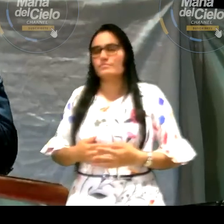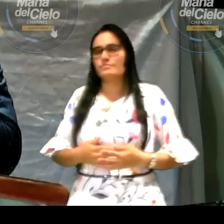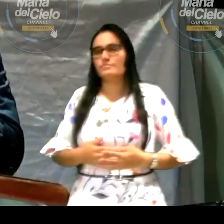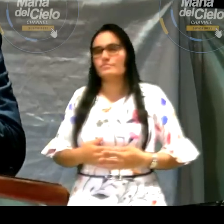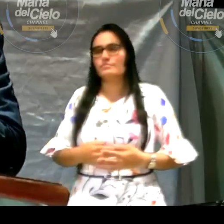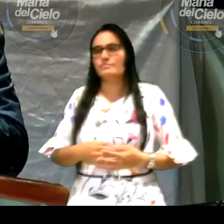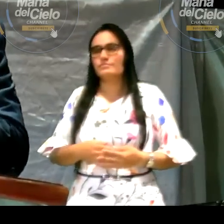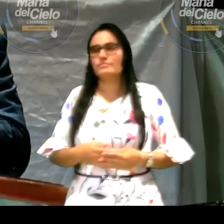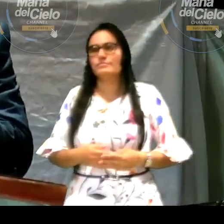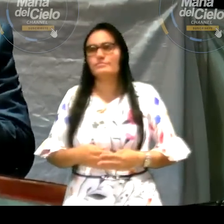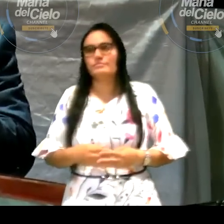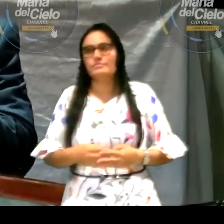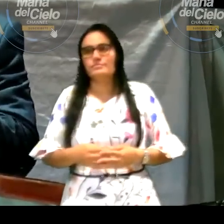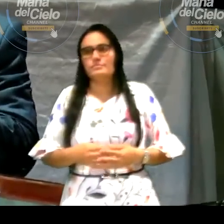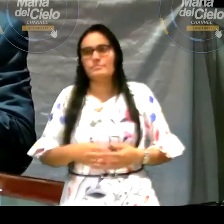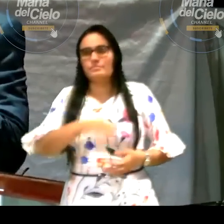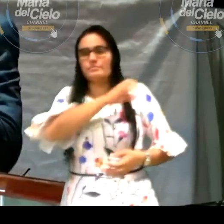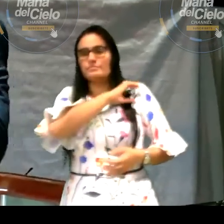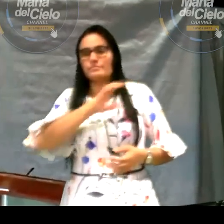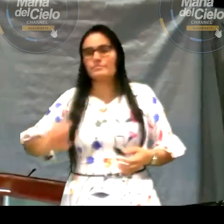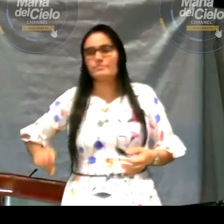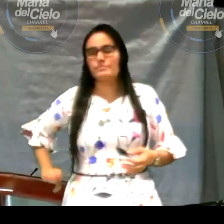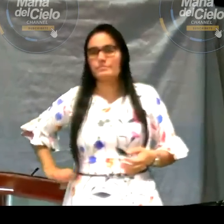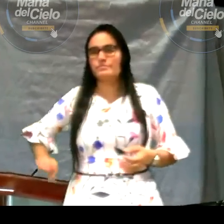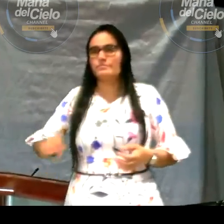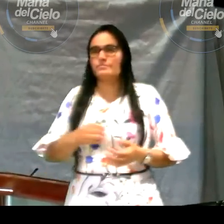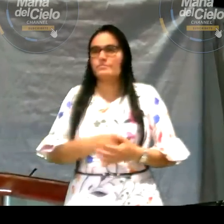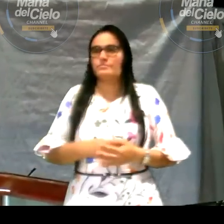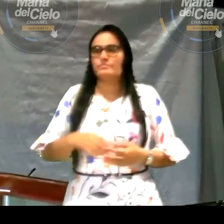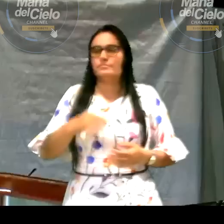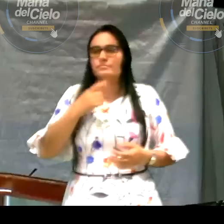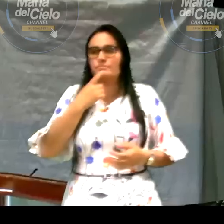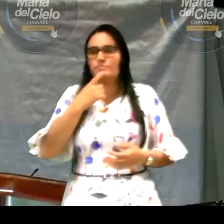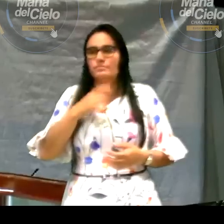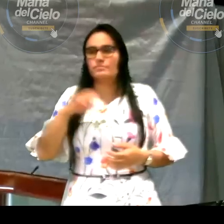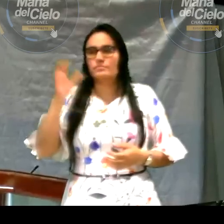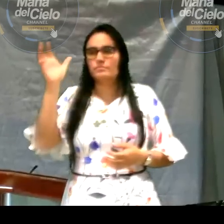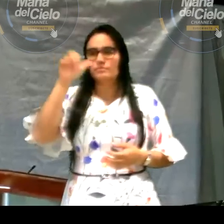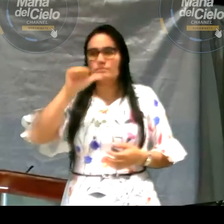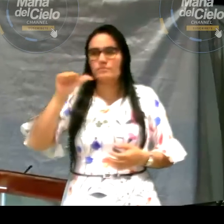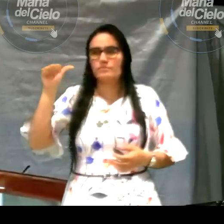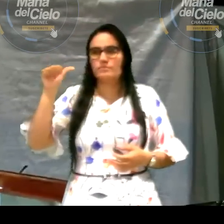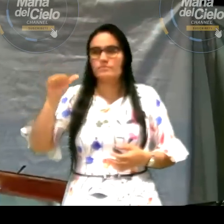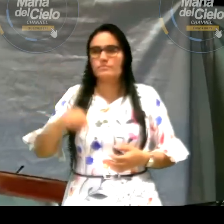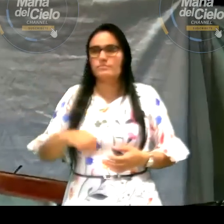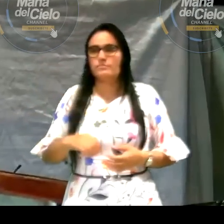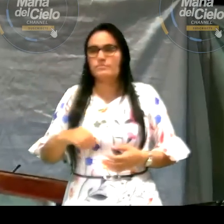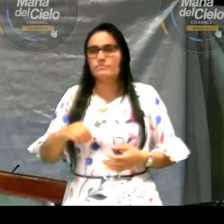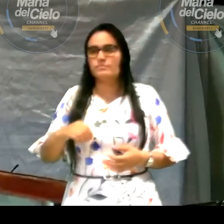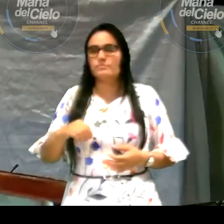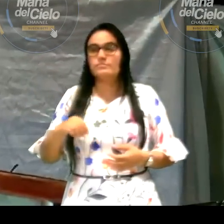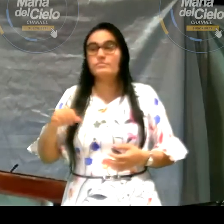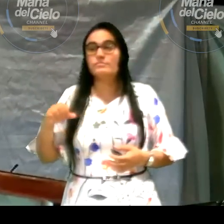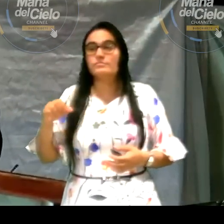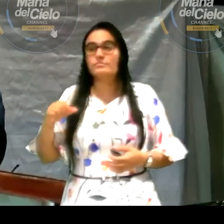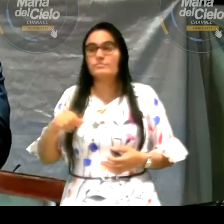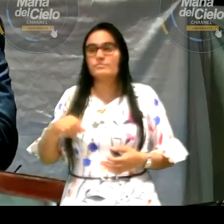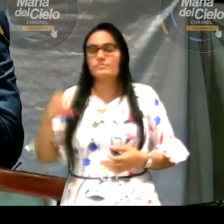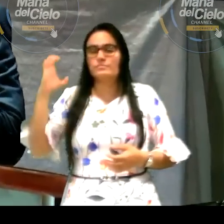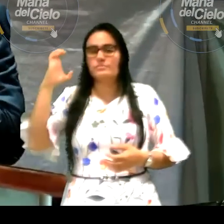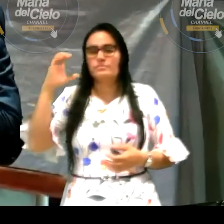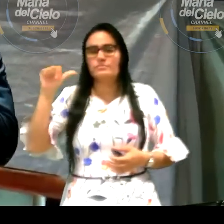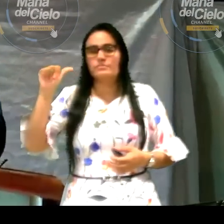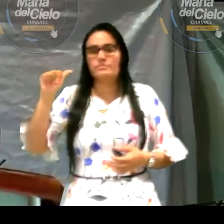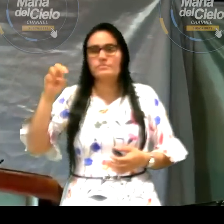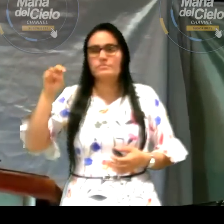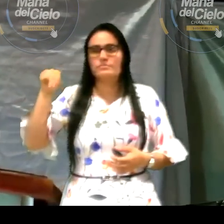hermana detecta que la señora tiene un cáncer e hizo metástasis. Está invadida. El